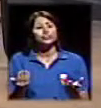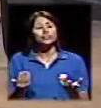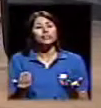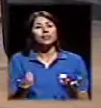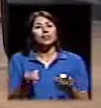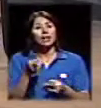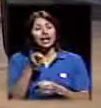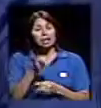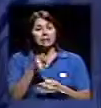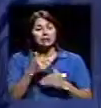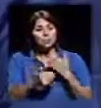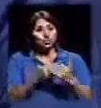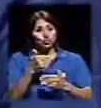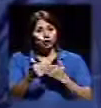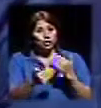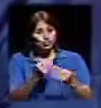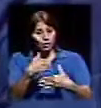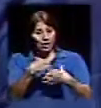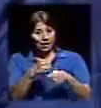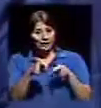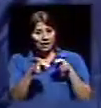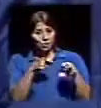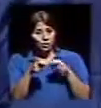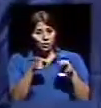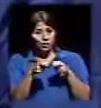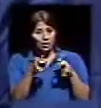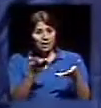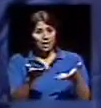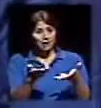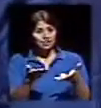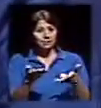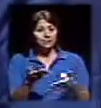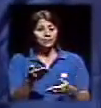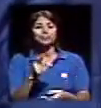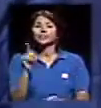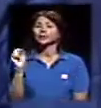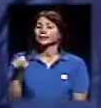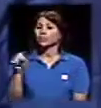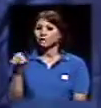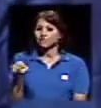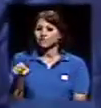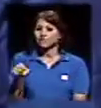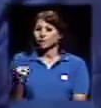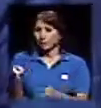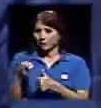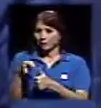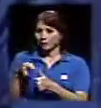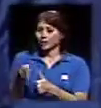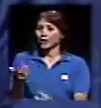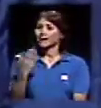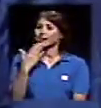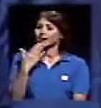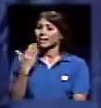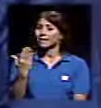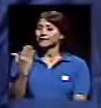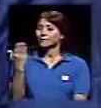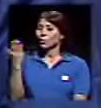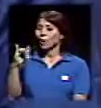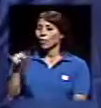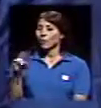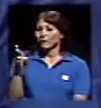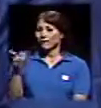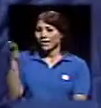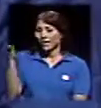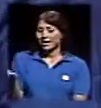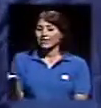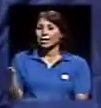¿describo bien ese proceso que la Contraloría realiza, doña Marta? Bueno, sí, señor. En primer lugar, le agradezco, Juan Rafael, esta